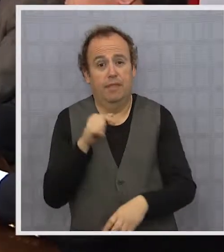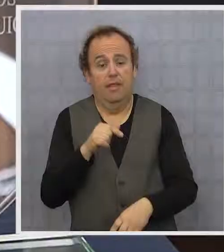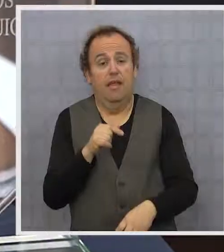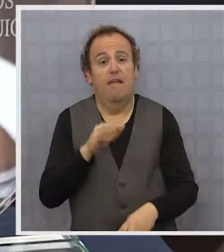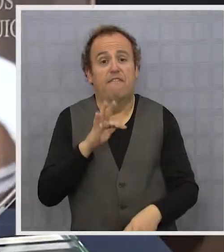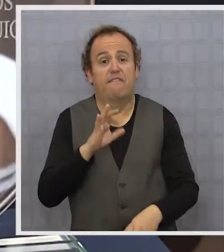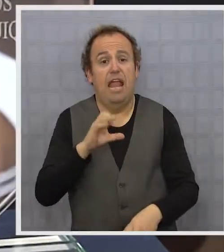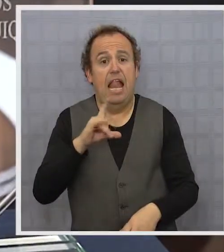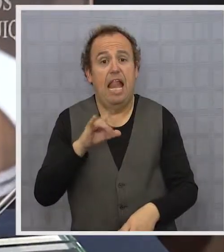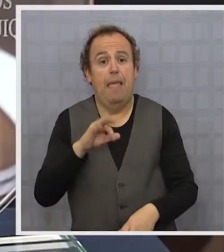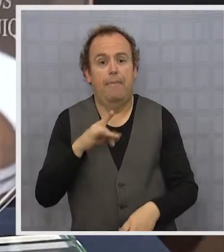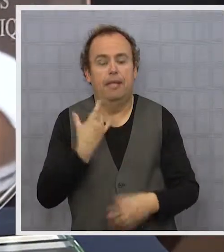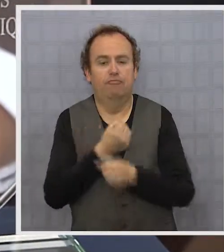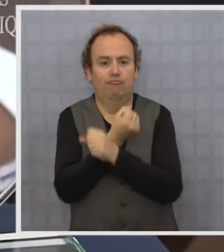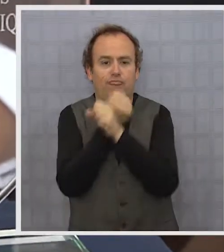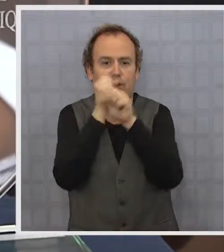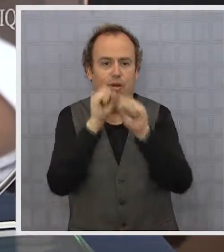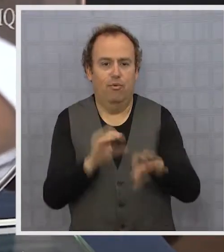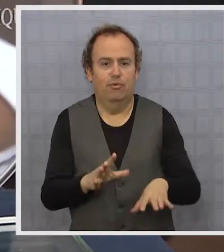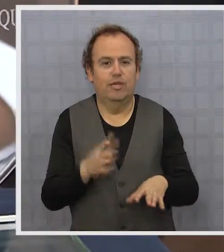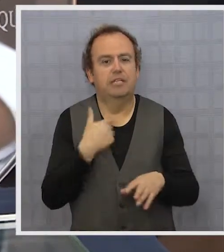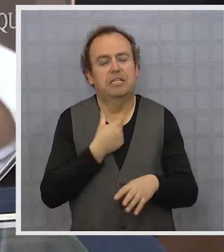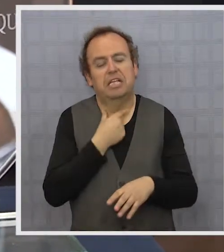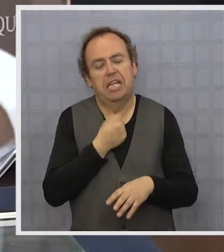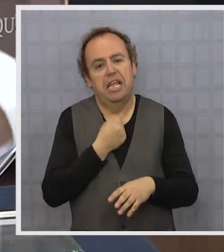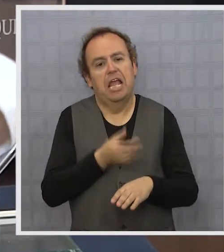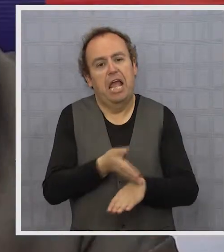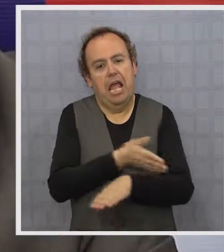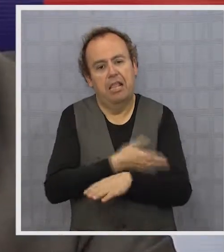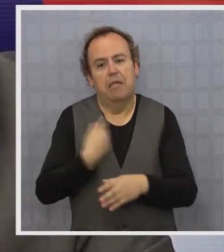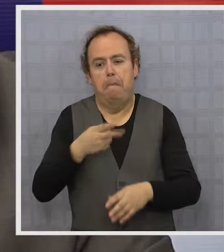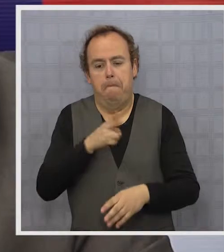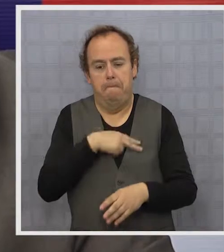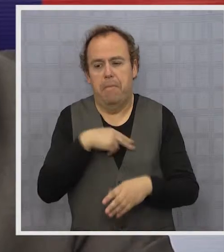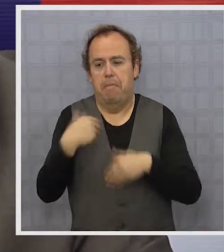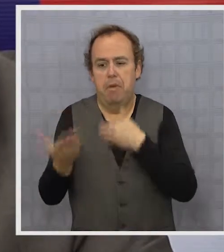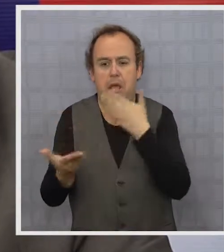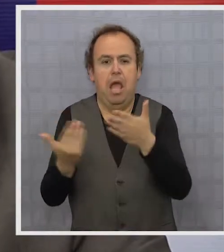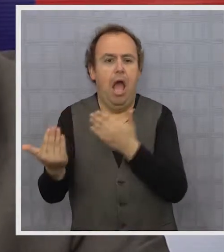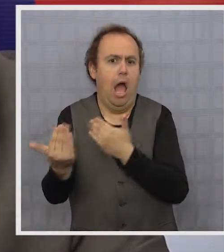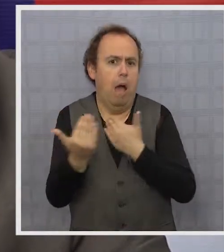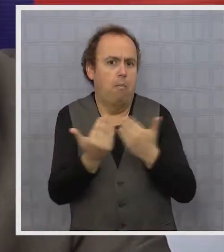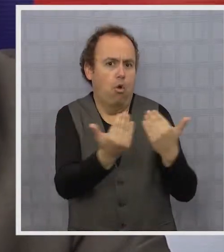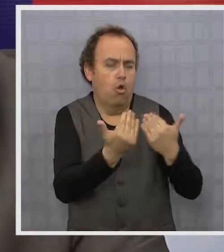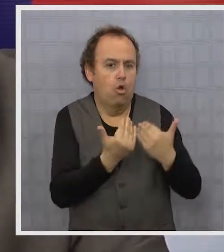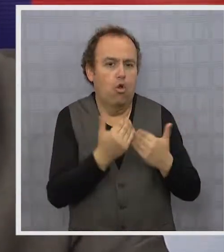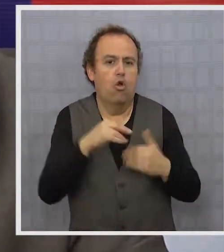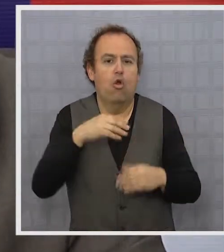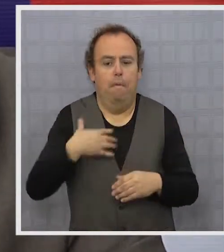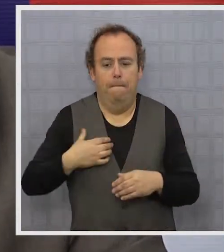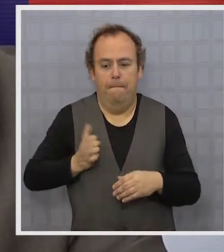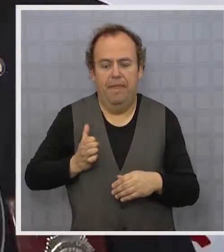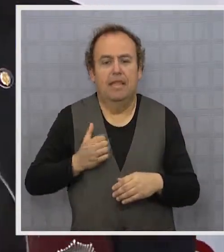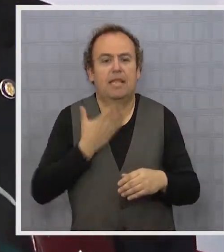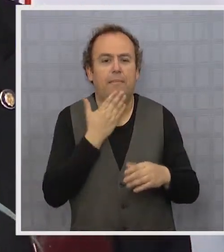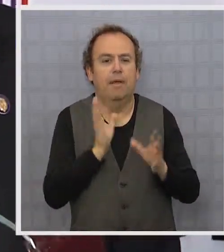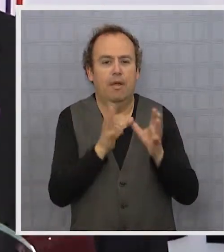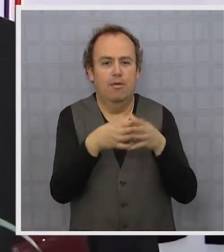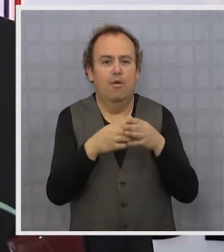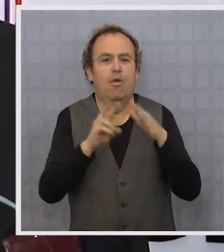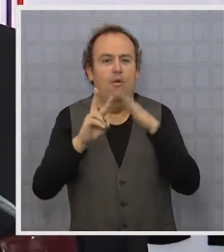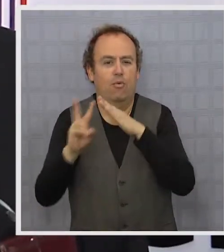su cargo es por eso que quiso antes de irse premiar de alguna manera el trabajo que la pda y la agrupación de juntas de vecinos realizaron